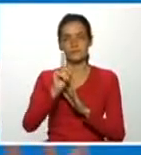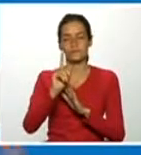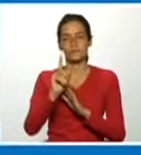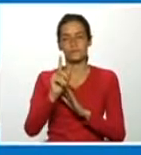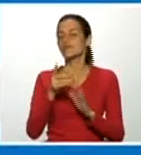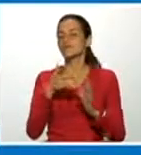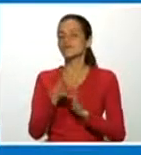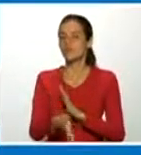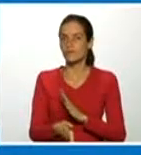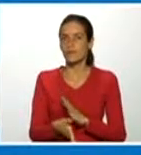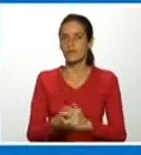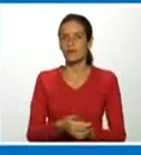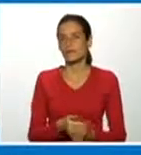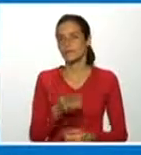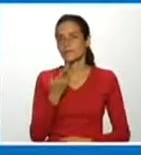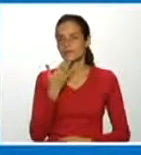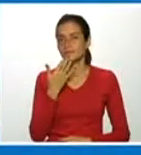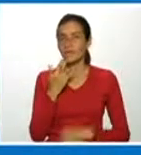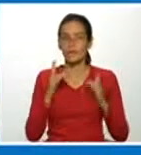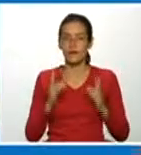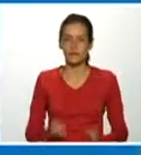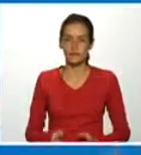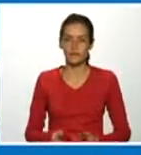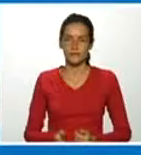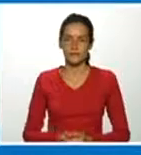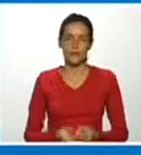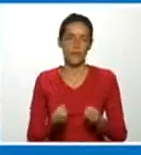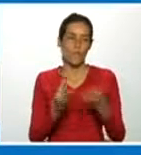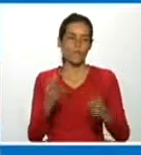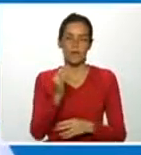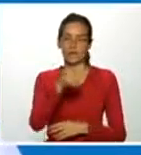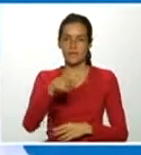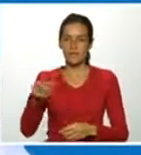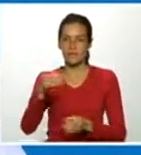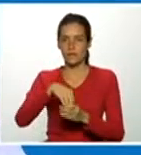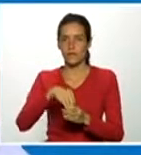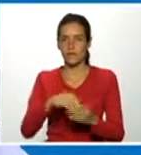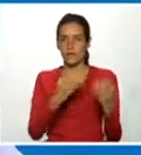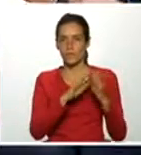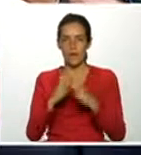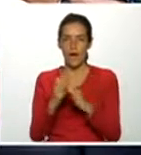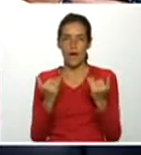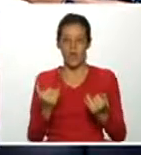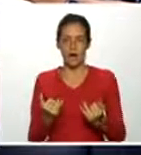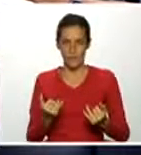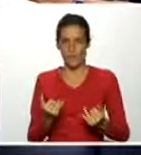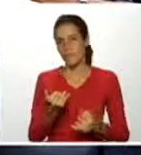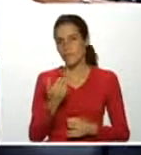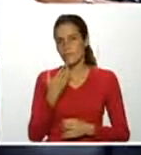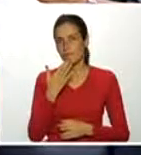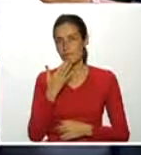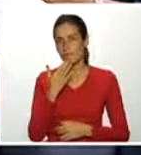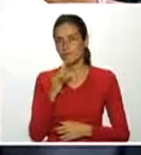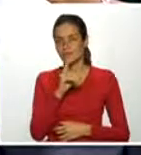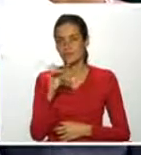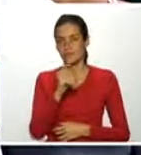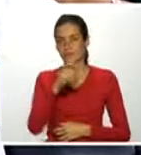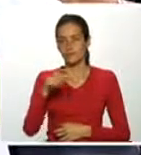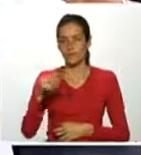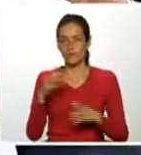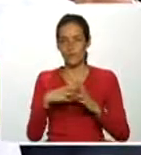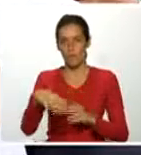en materia de humana, ¿no? ¿Cuántos conforman esta comunidad? Sí, en este momento hay alrededor de unas 100 personas en